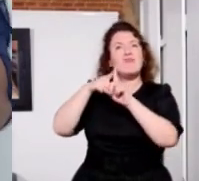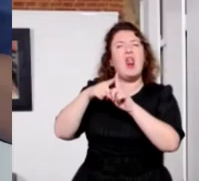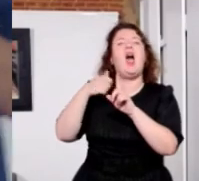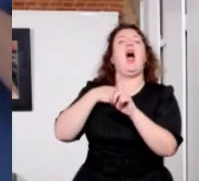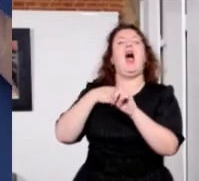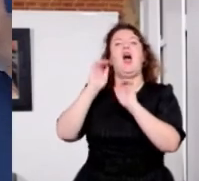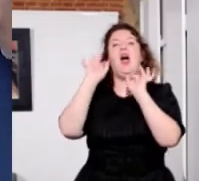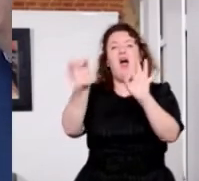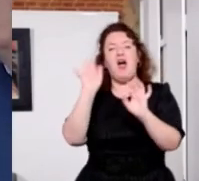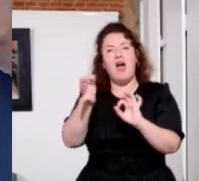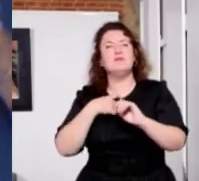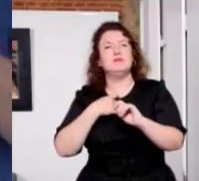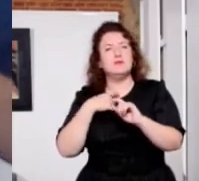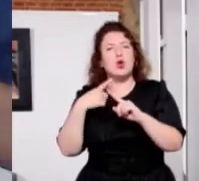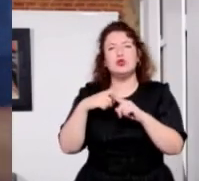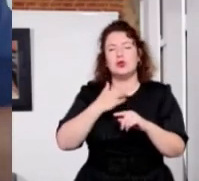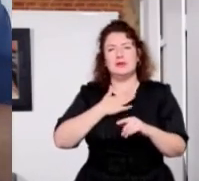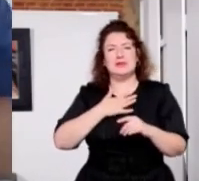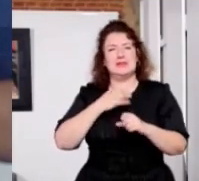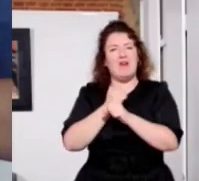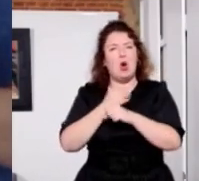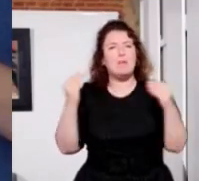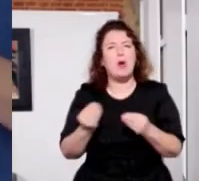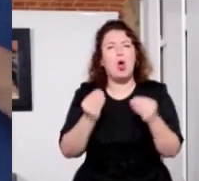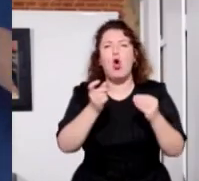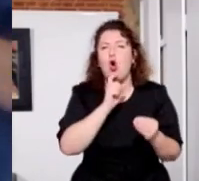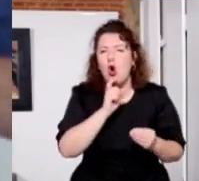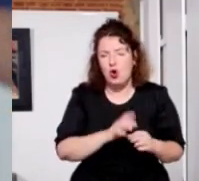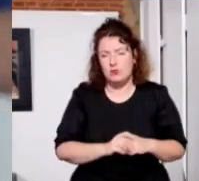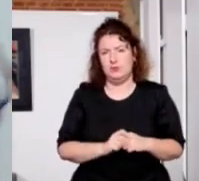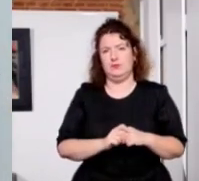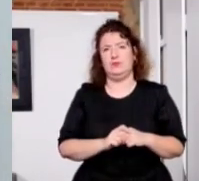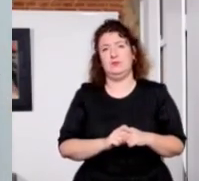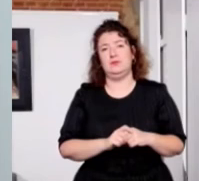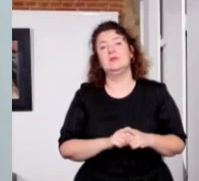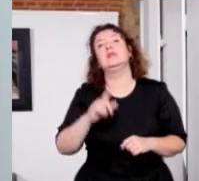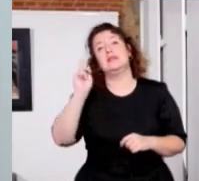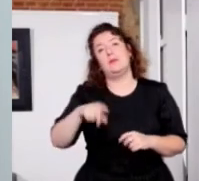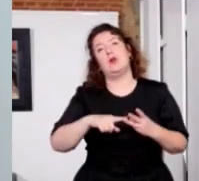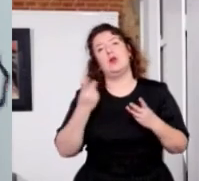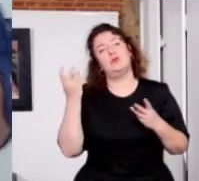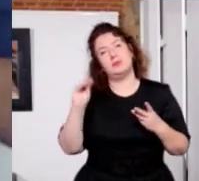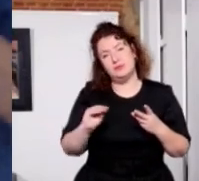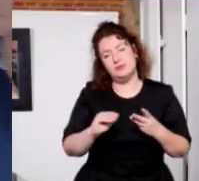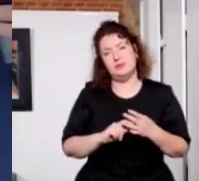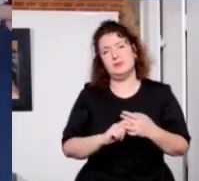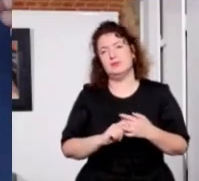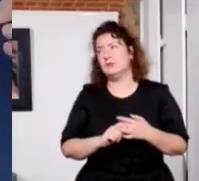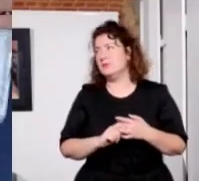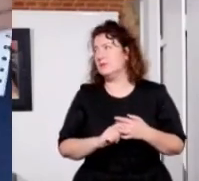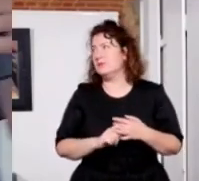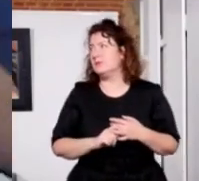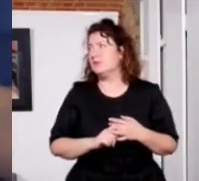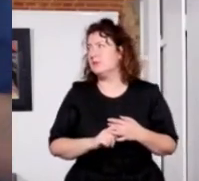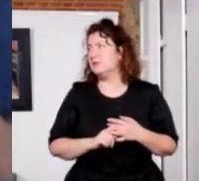las claves para cómo mejorar nuestra tarea. ¿Qué más va a tener este crío cuando nazca, ¿no? Pues va a tener una serie,